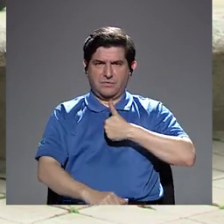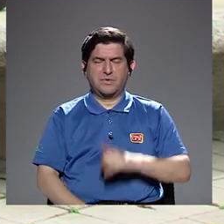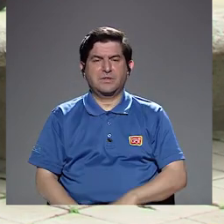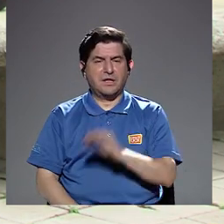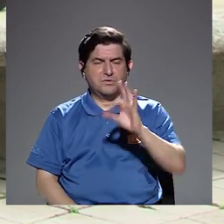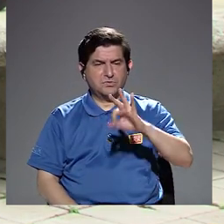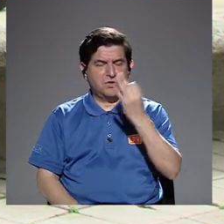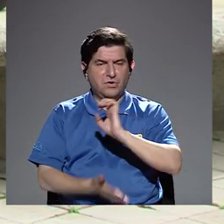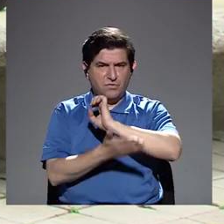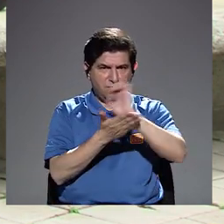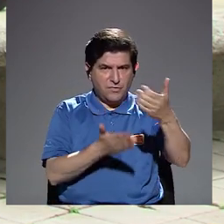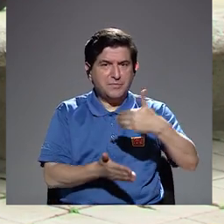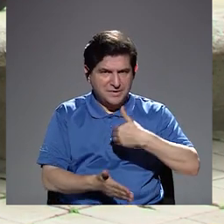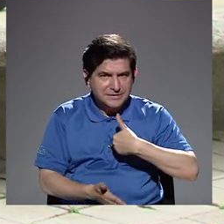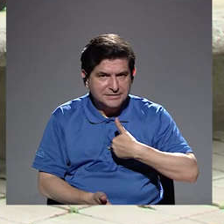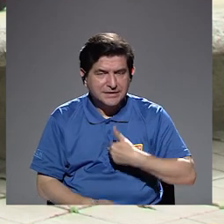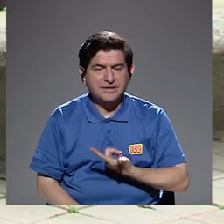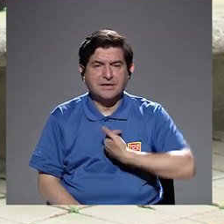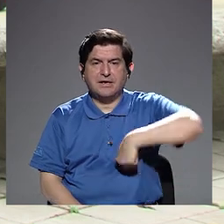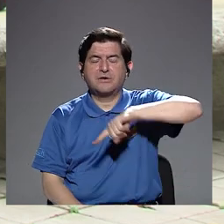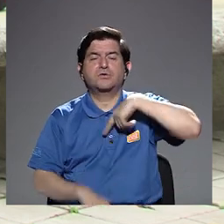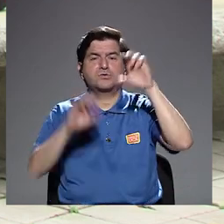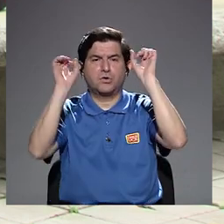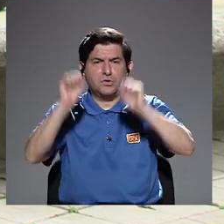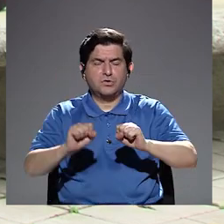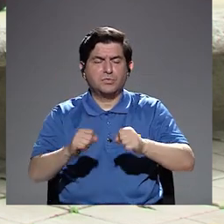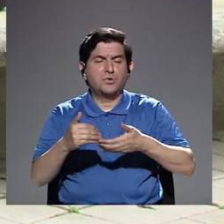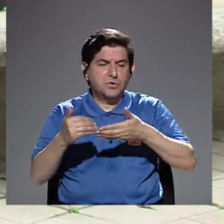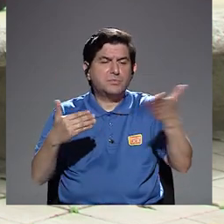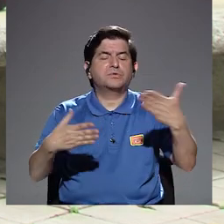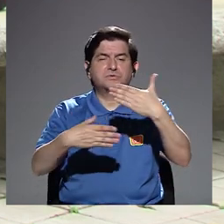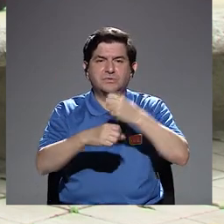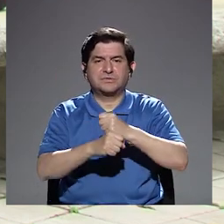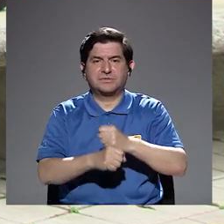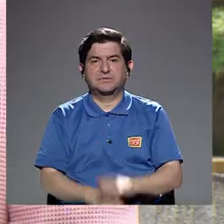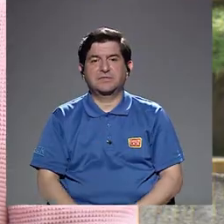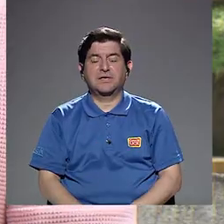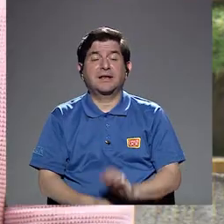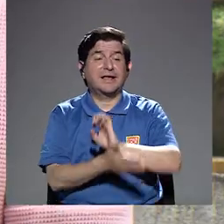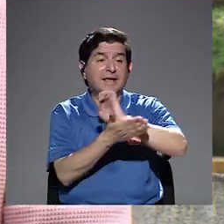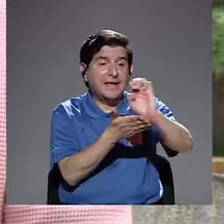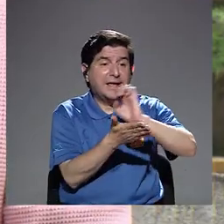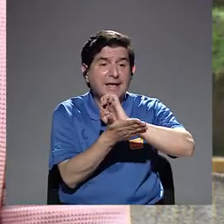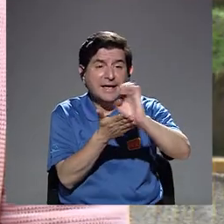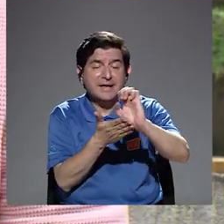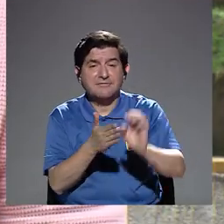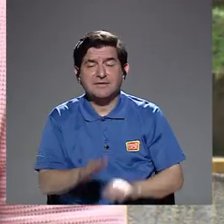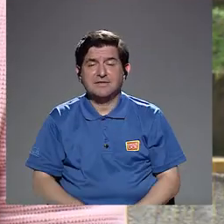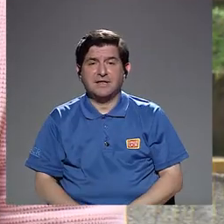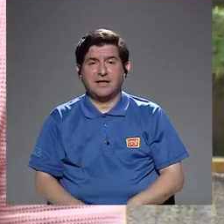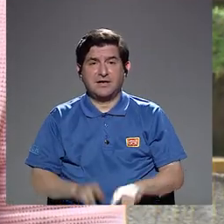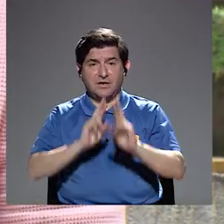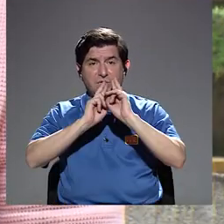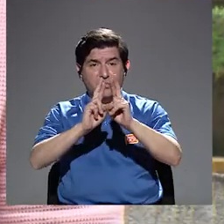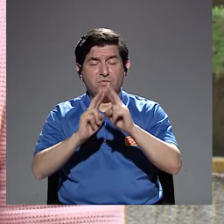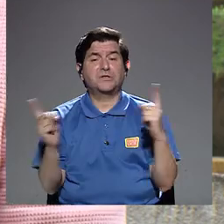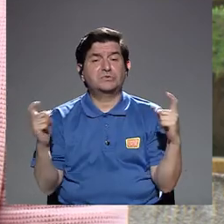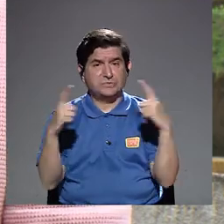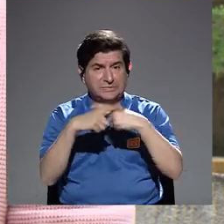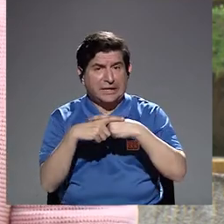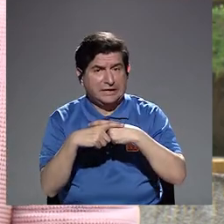medidas preventivas, podemos lograr muchas cosas para llegar a evitar un desenlace a veces un poco